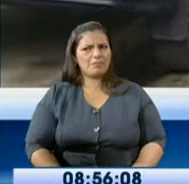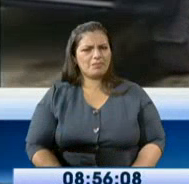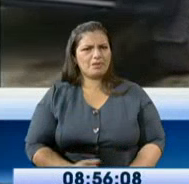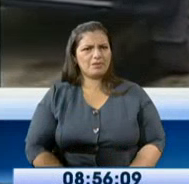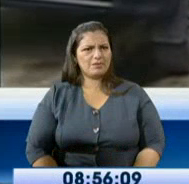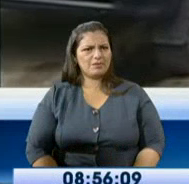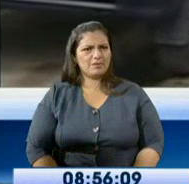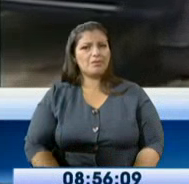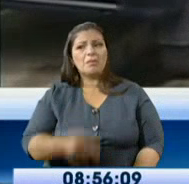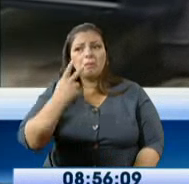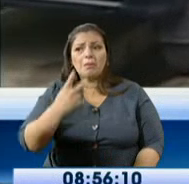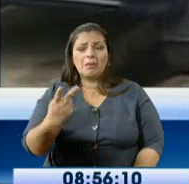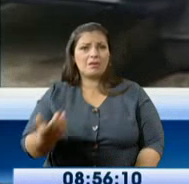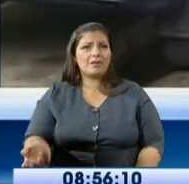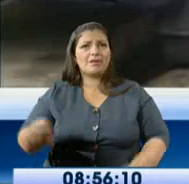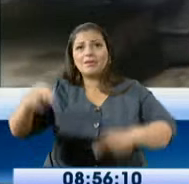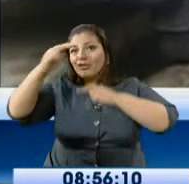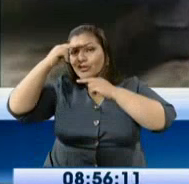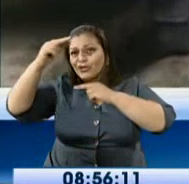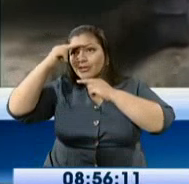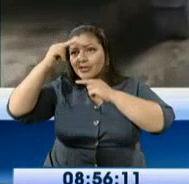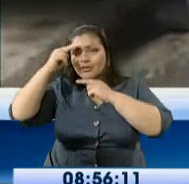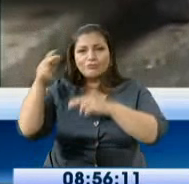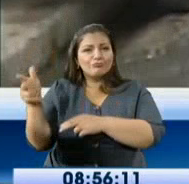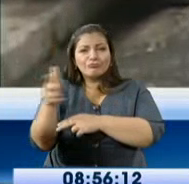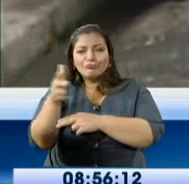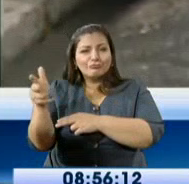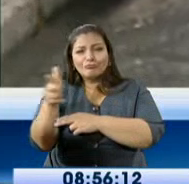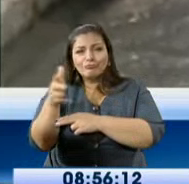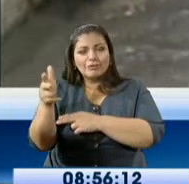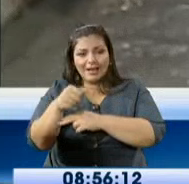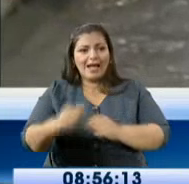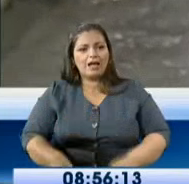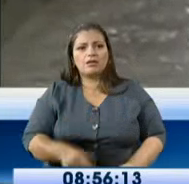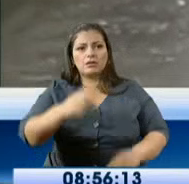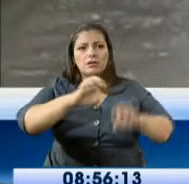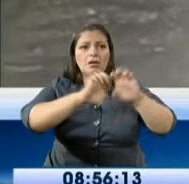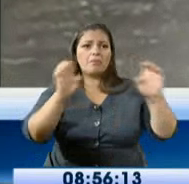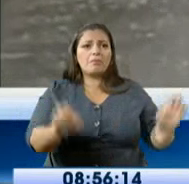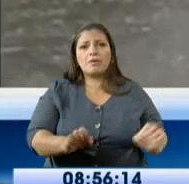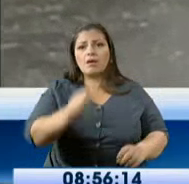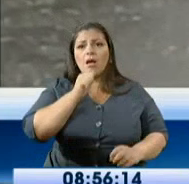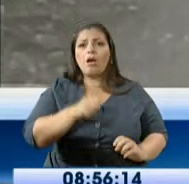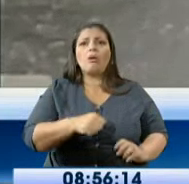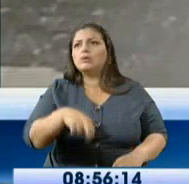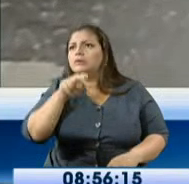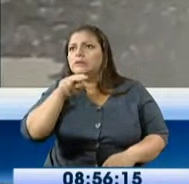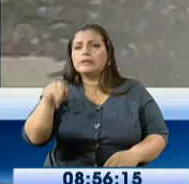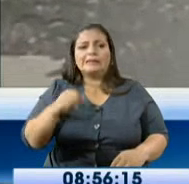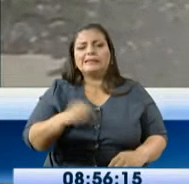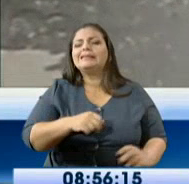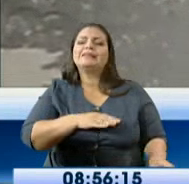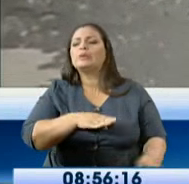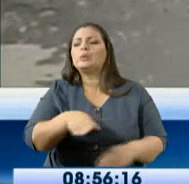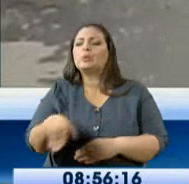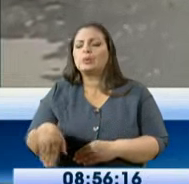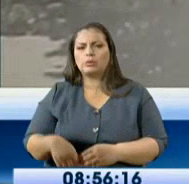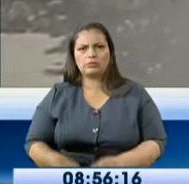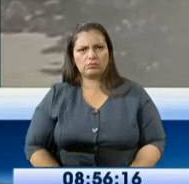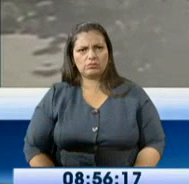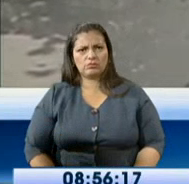porque ustedes están aquí, porque a veces vienen, ven a las chicas con minifalda, se ponen ahí a conversar, a coquetear, y no vienen a hacer lo que tienen. Nosotros pagamos